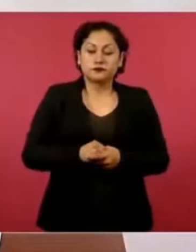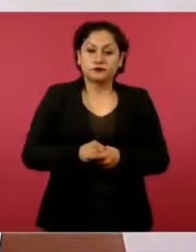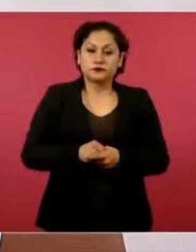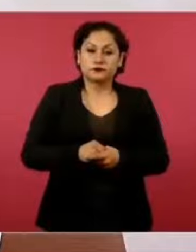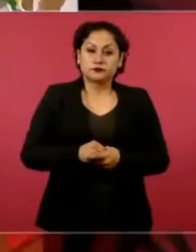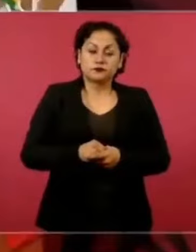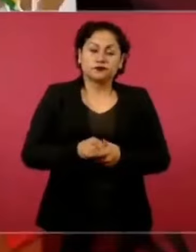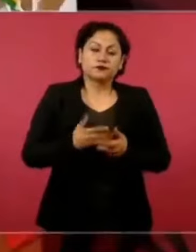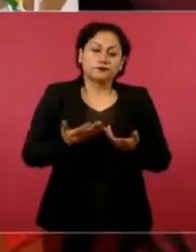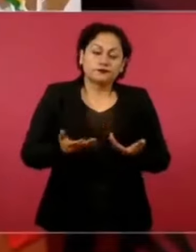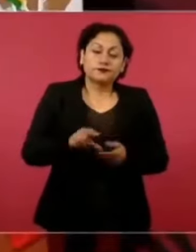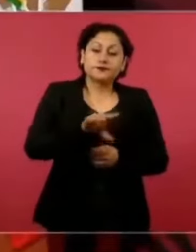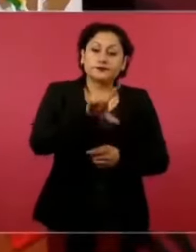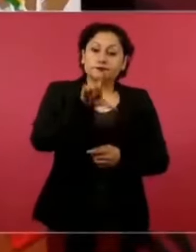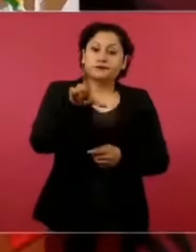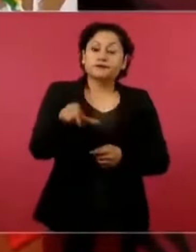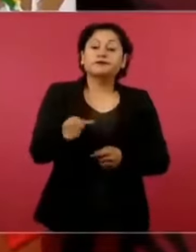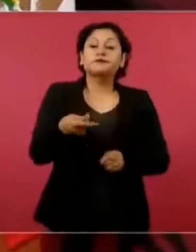Y resulta que